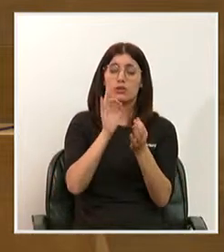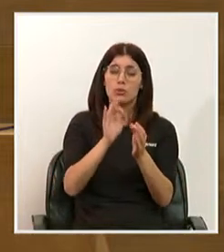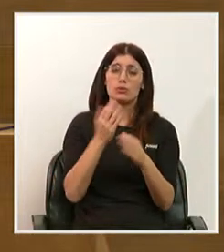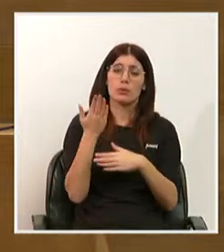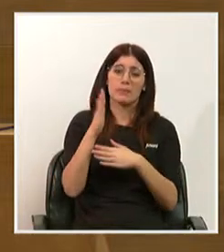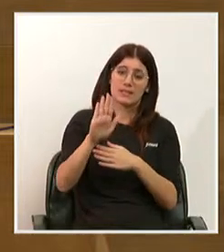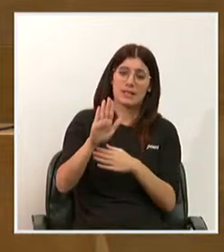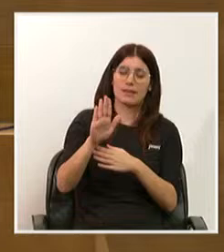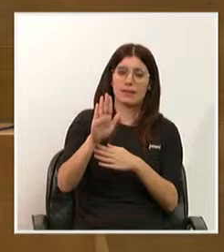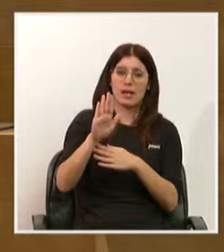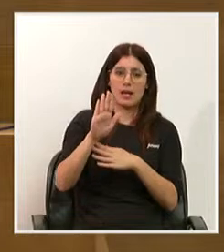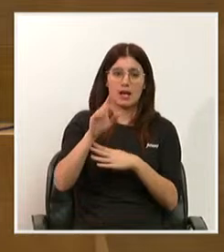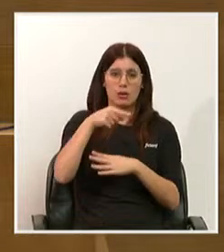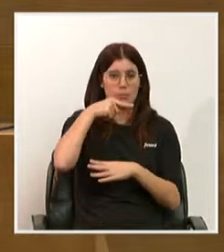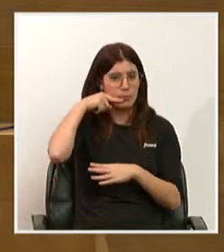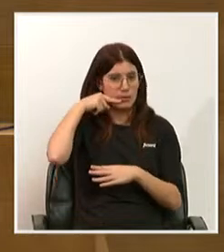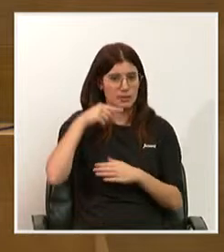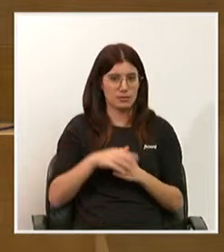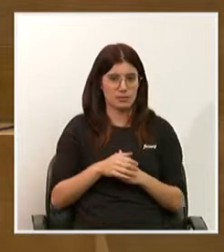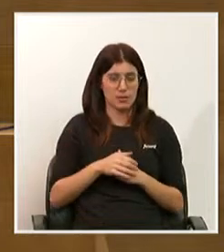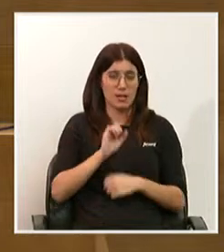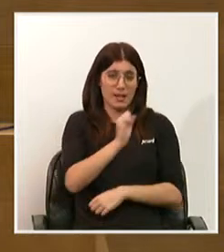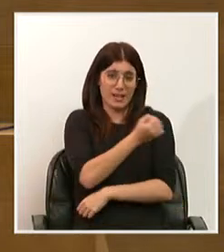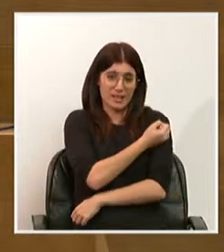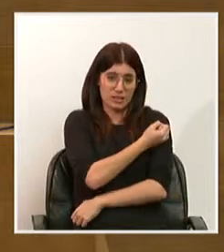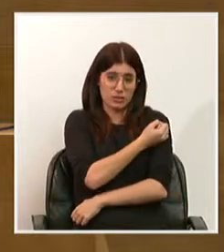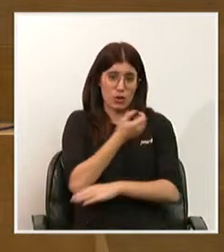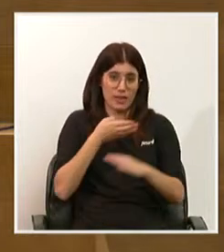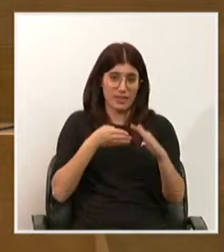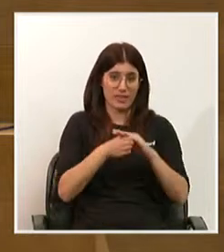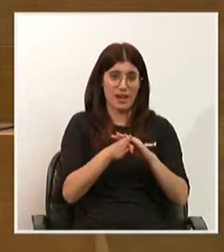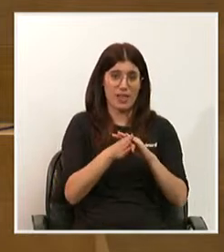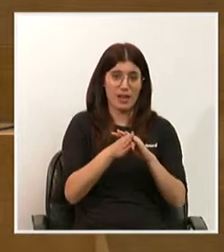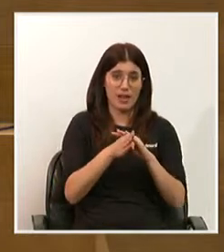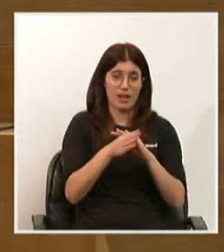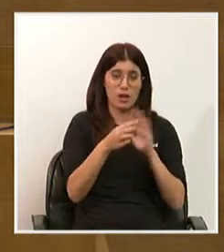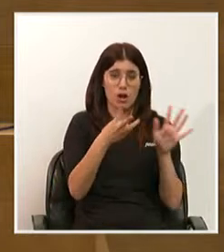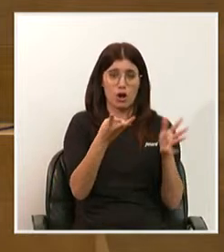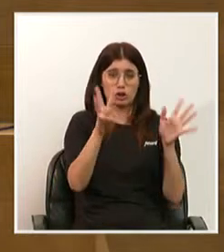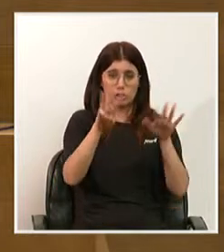parlamentario compromís registro de entrada